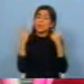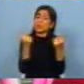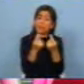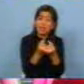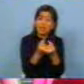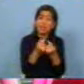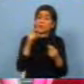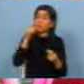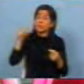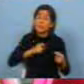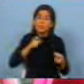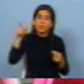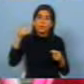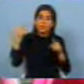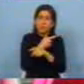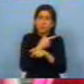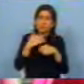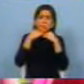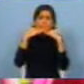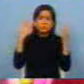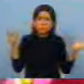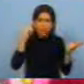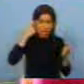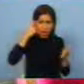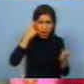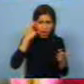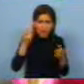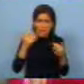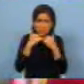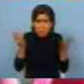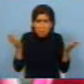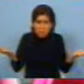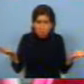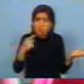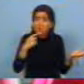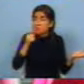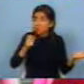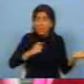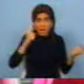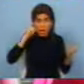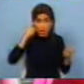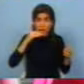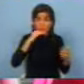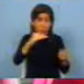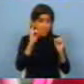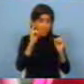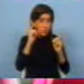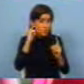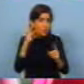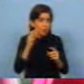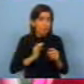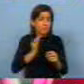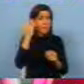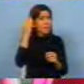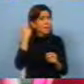aparentemente le dicen, dice que le digan loca no le importa, que es lo que se escucha, ¿no? La palabra loca, sí, al aire, efectivamente. Y el año pasado me acuerdo que yo